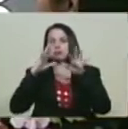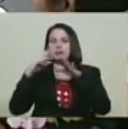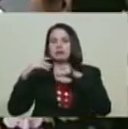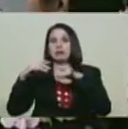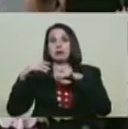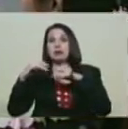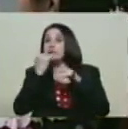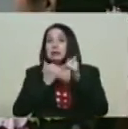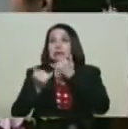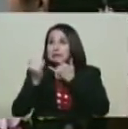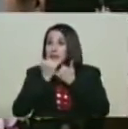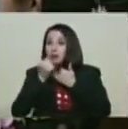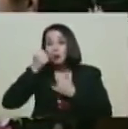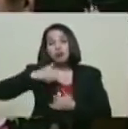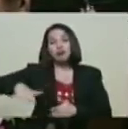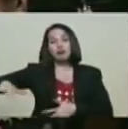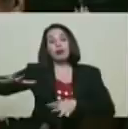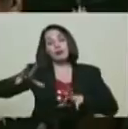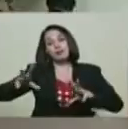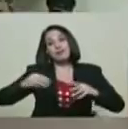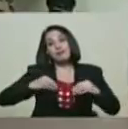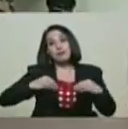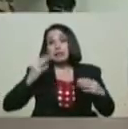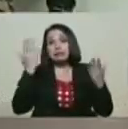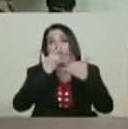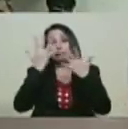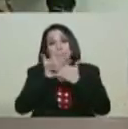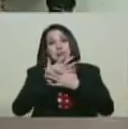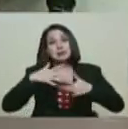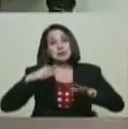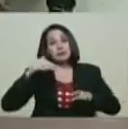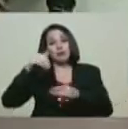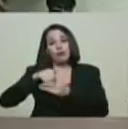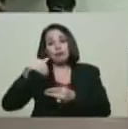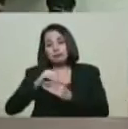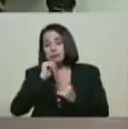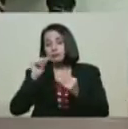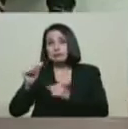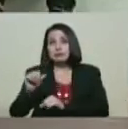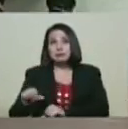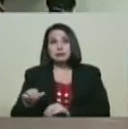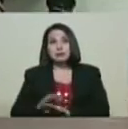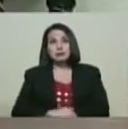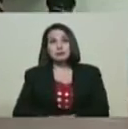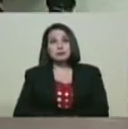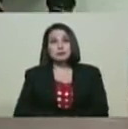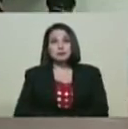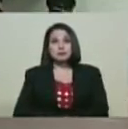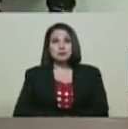Una parte del pueblo se confundió. Sin lugar a dudas se confundió.